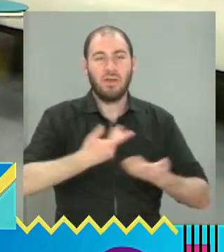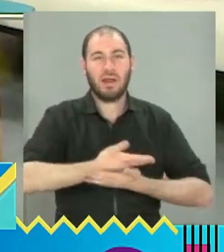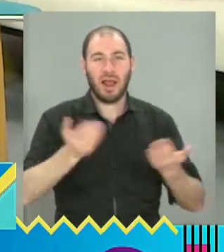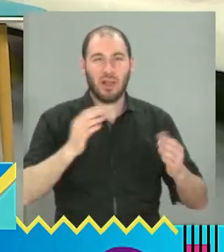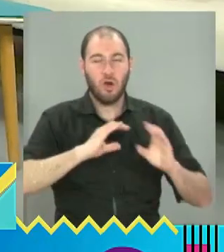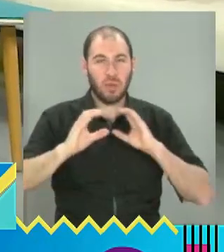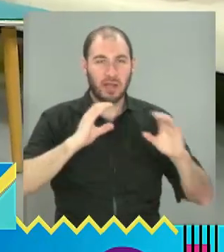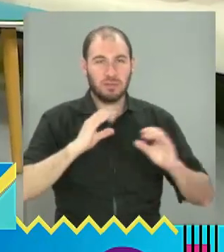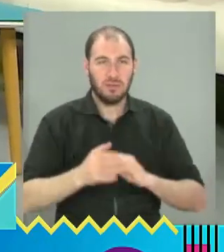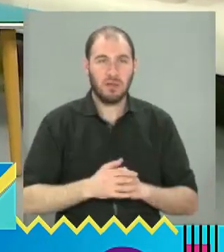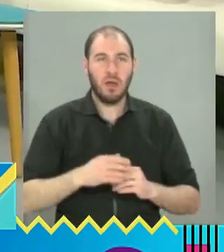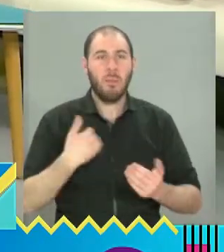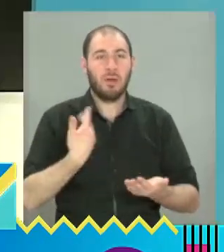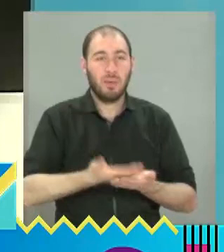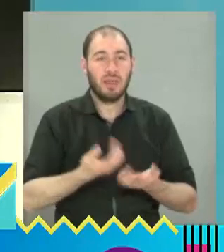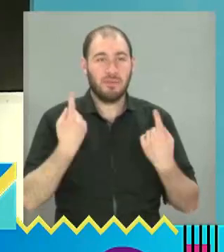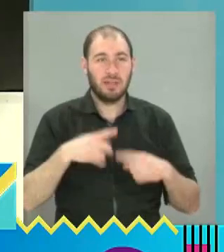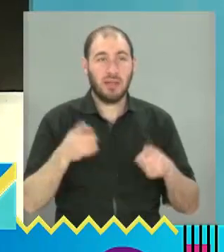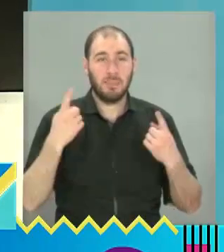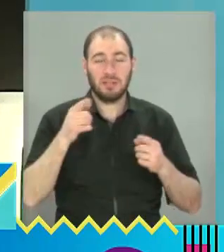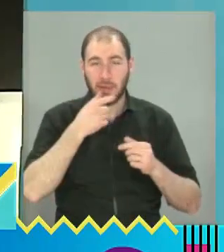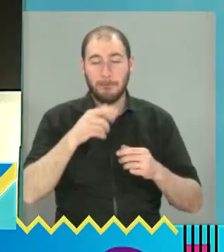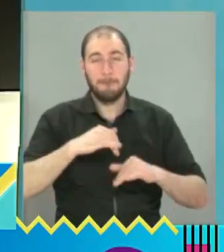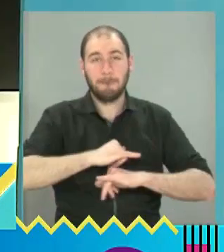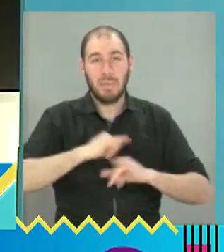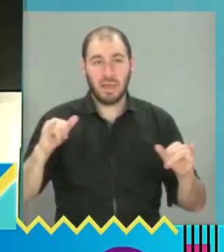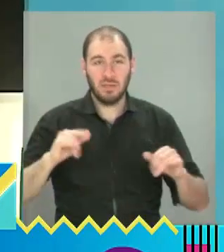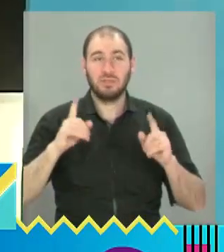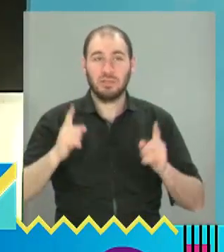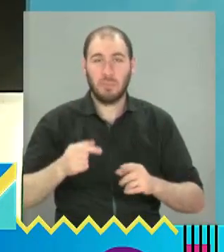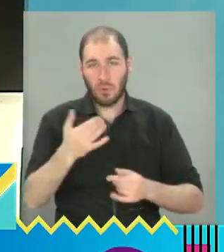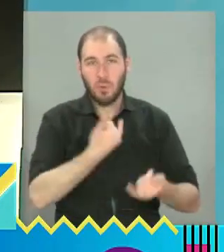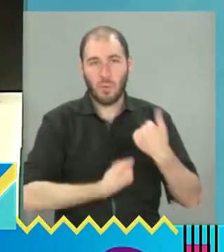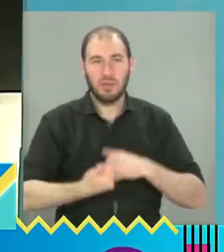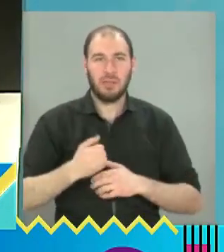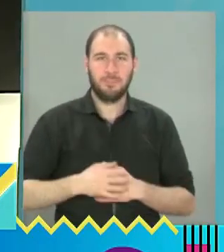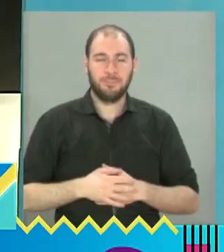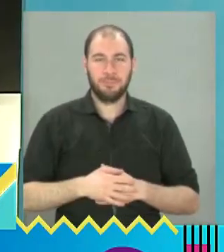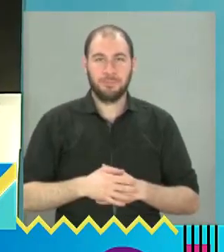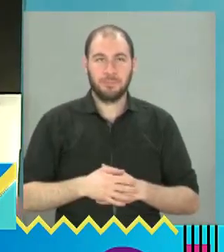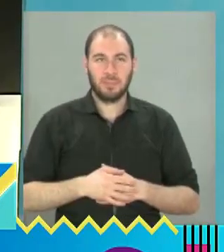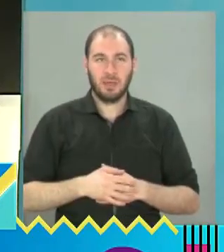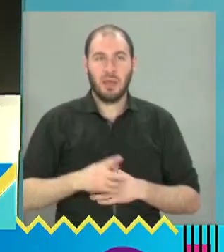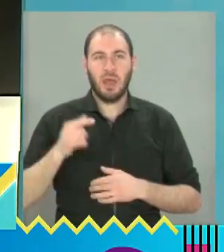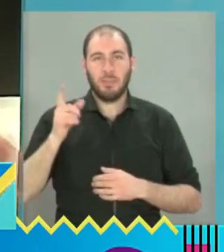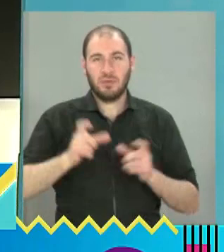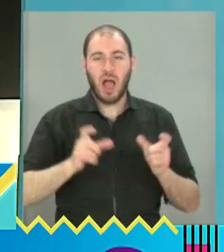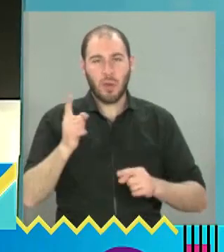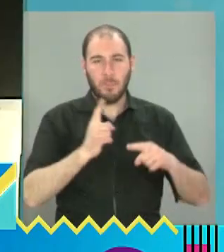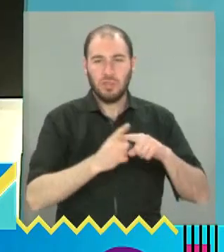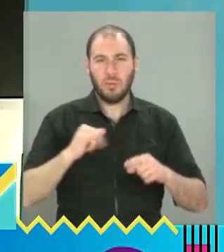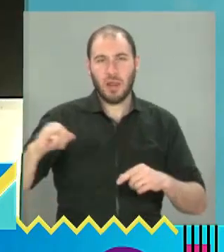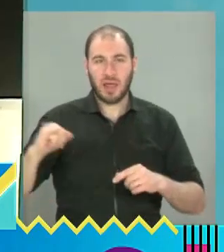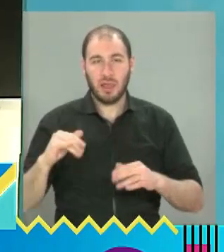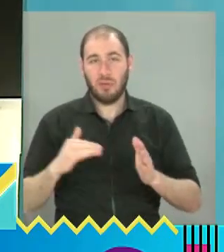de comunicación a través de otras propuestas, pero también en los medios masivos de comunicación también está lo que decís vos, Dani, de, bueno, alguien puede hacer algo positivo o